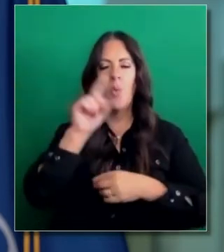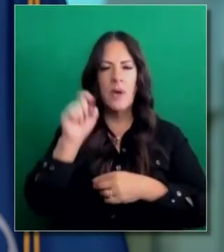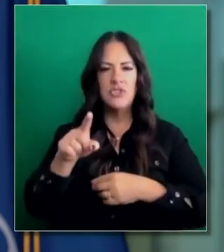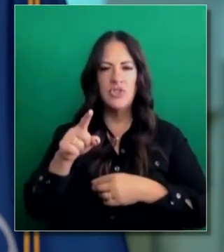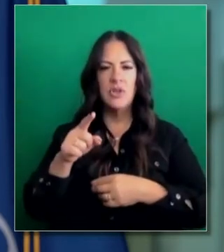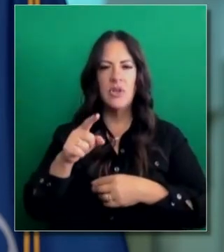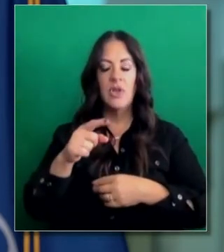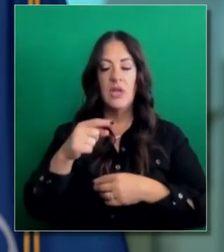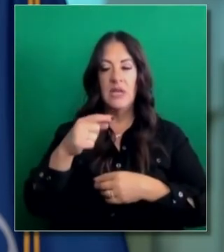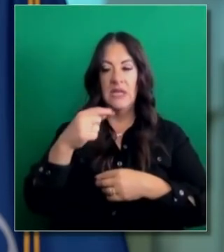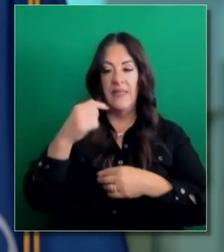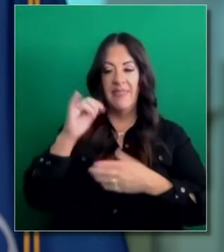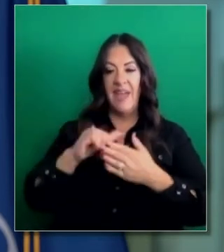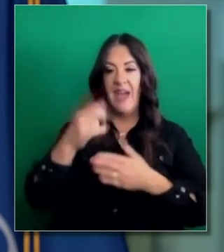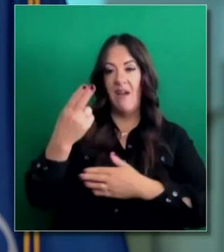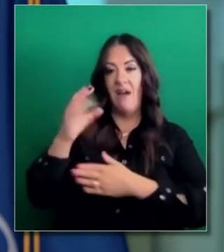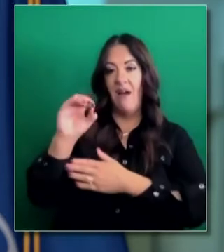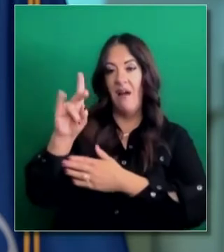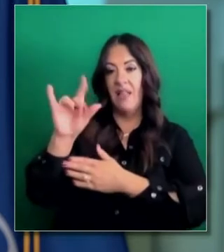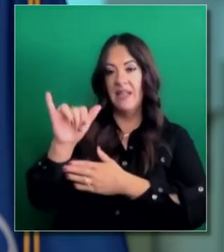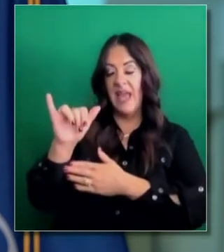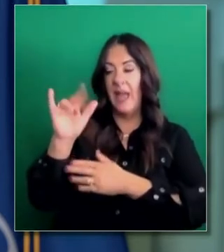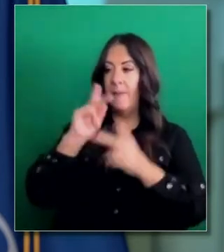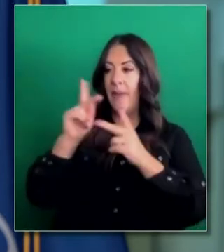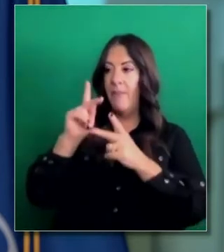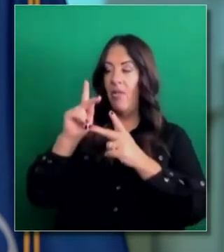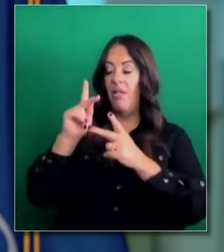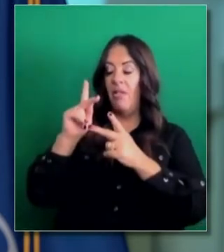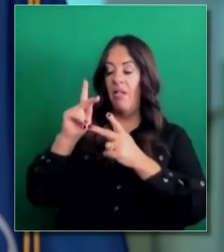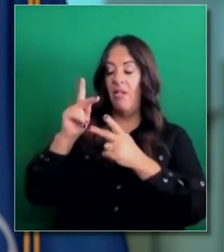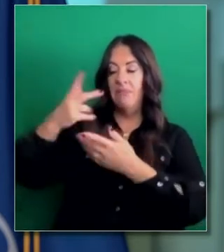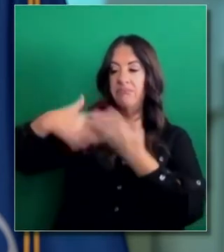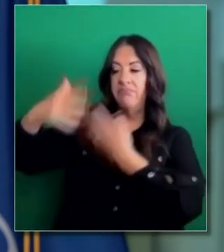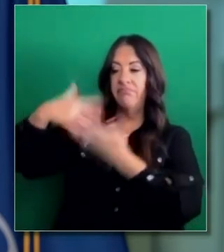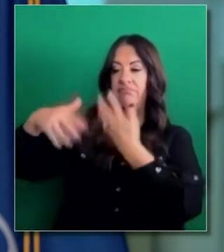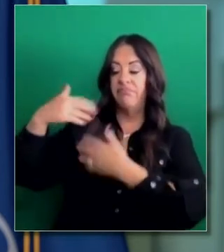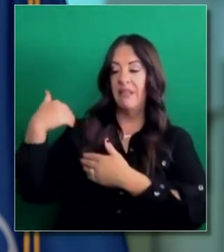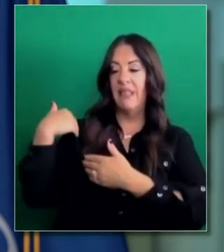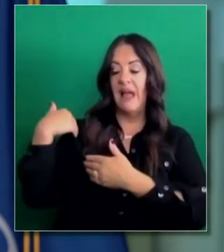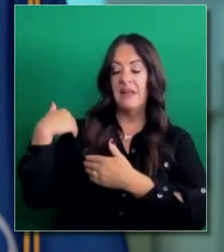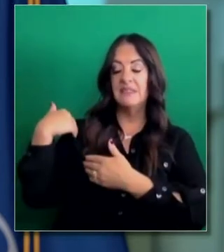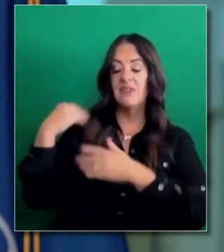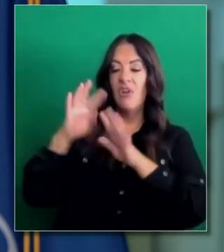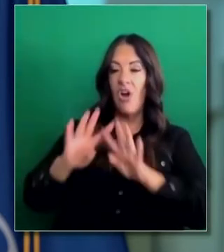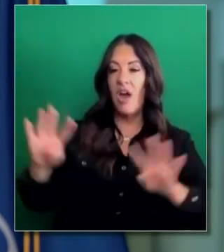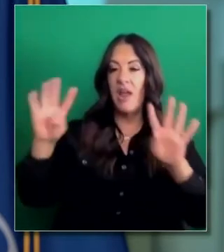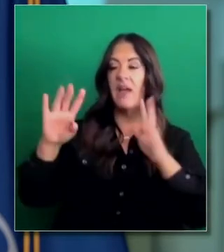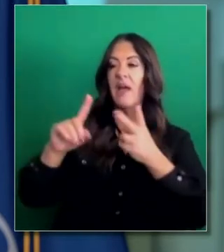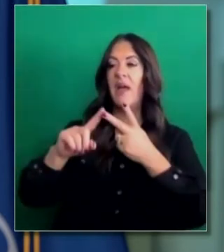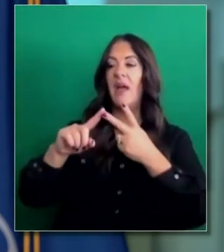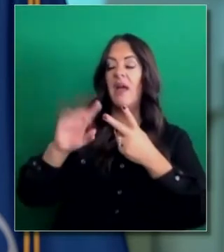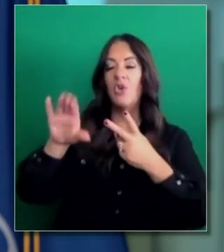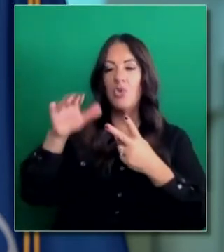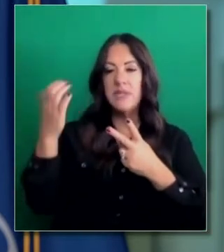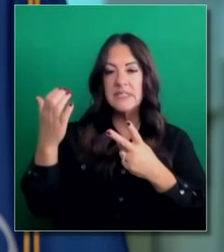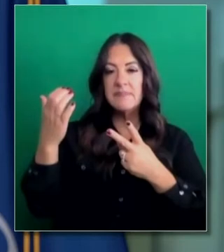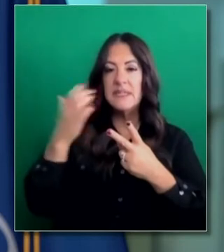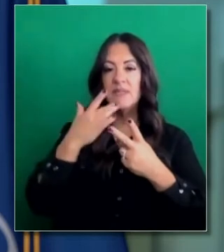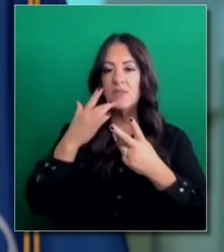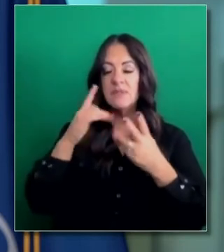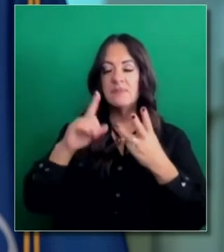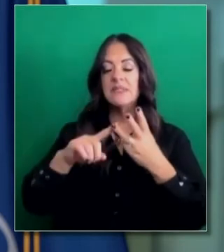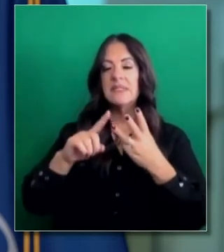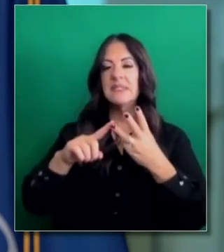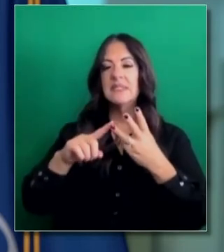este pico de infecciones después de las temporadas navideñas la navidad janucá la